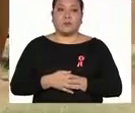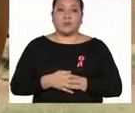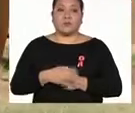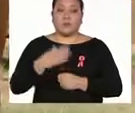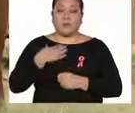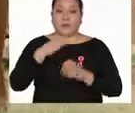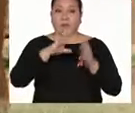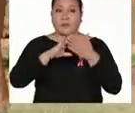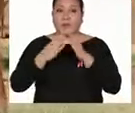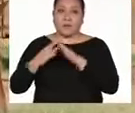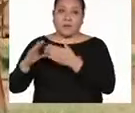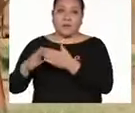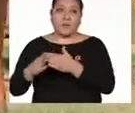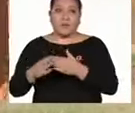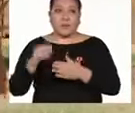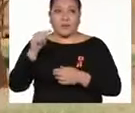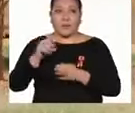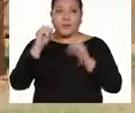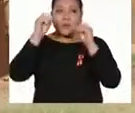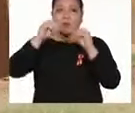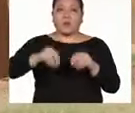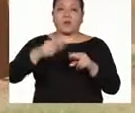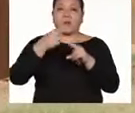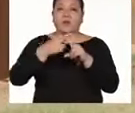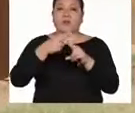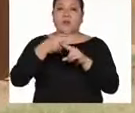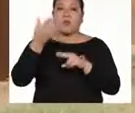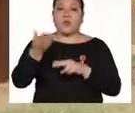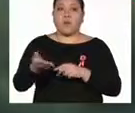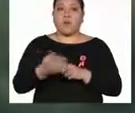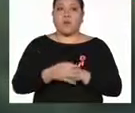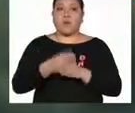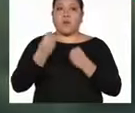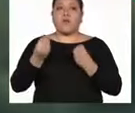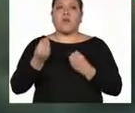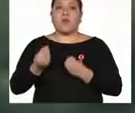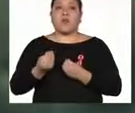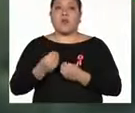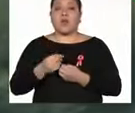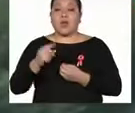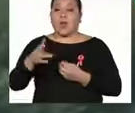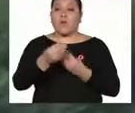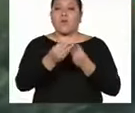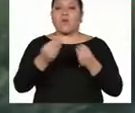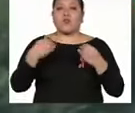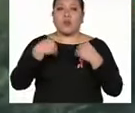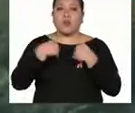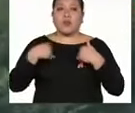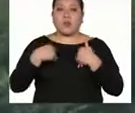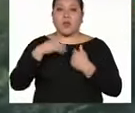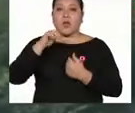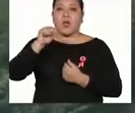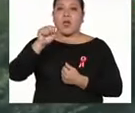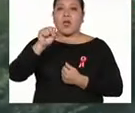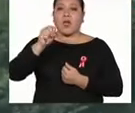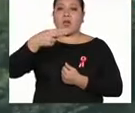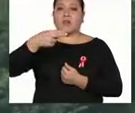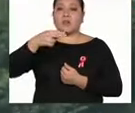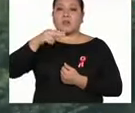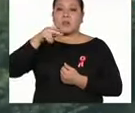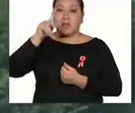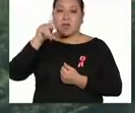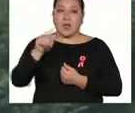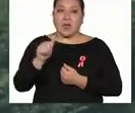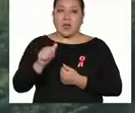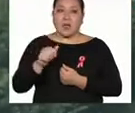A mi comunidad de Impitato Cascada le pusieron ese nombre porque abundaba un animalito que se llamaba Ashka, impita,